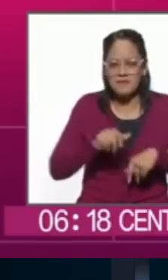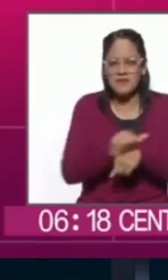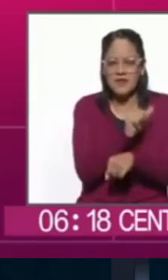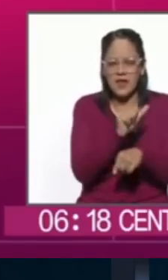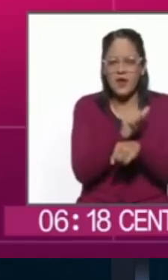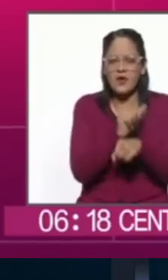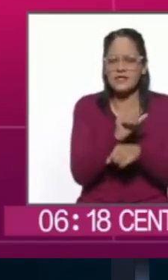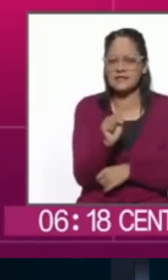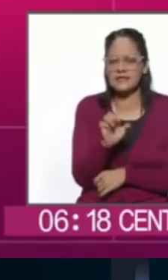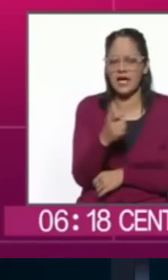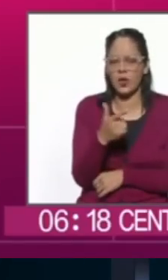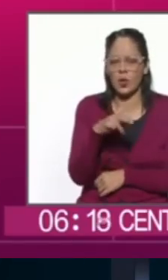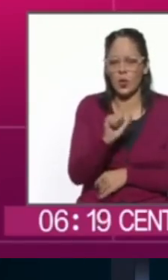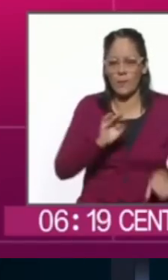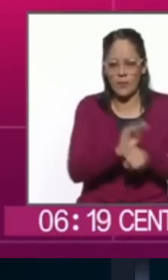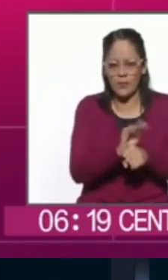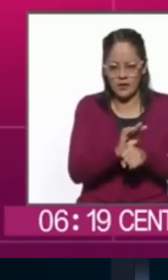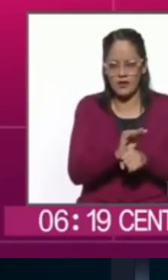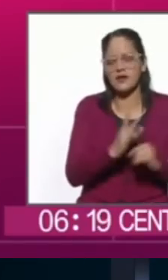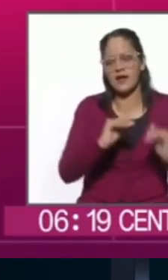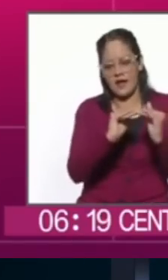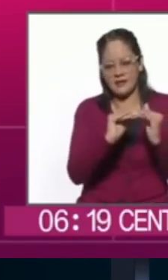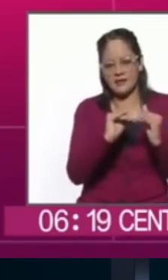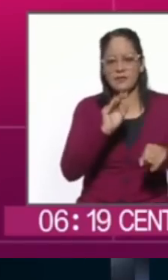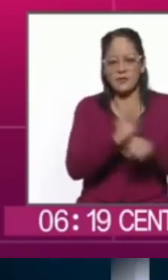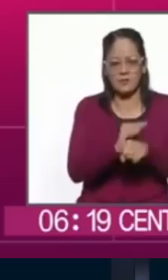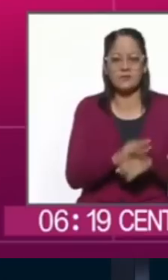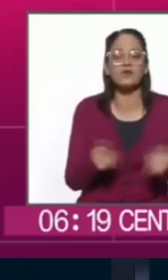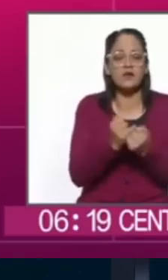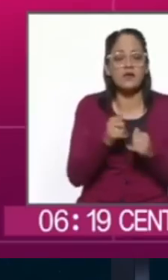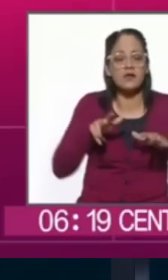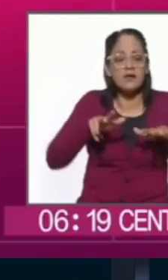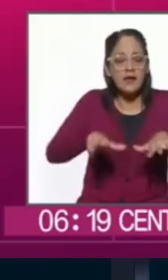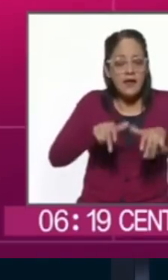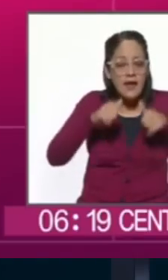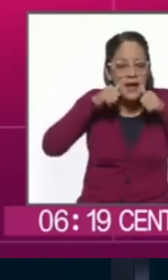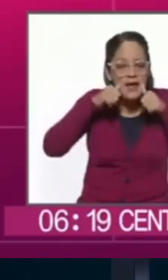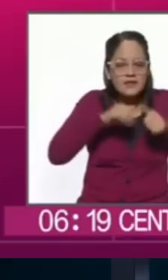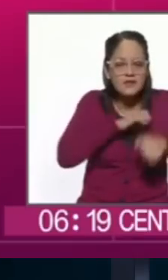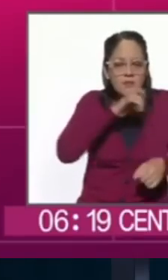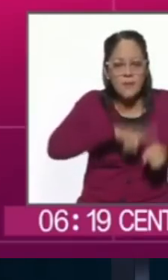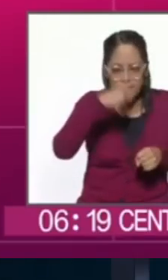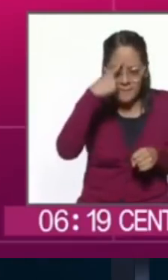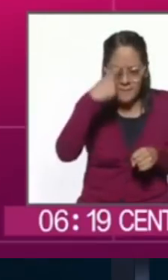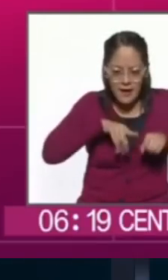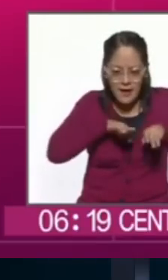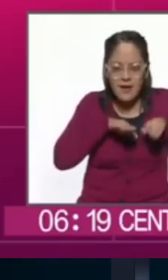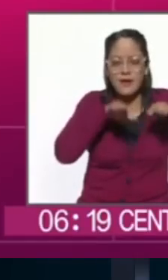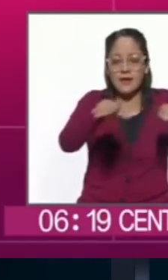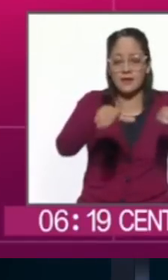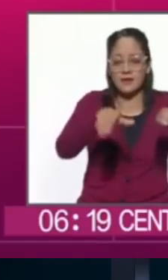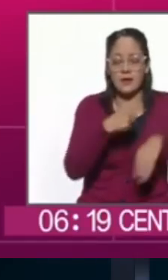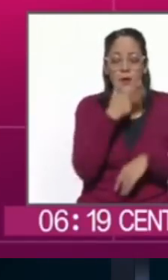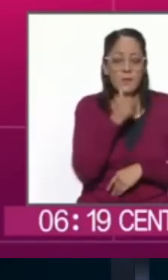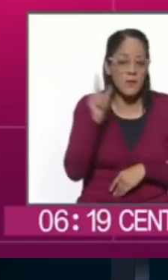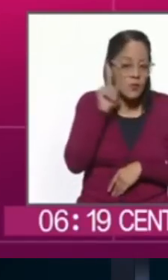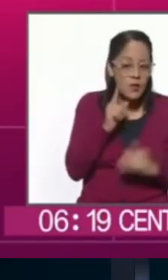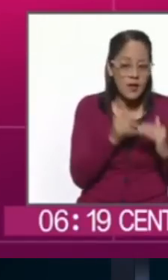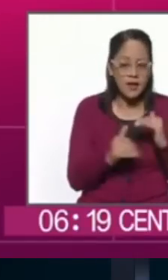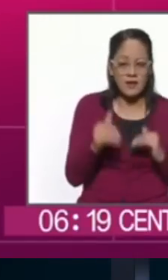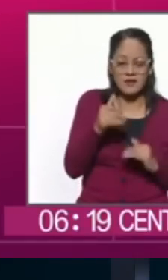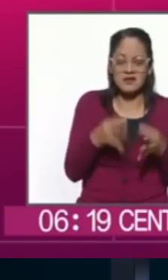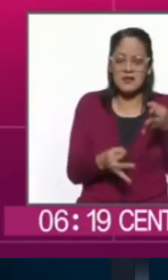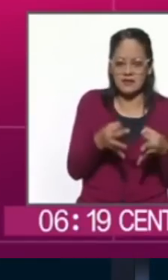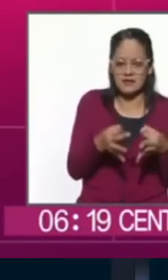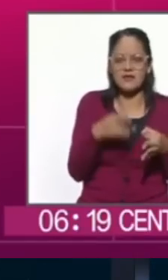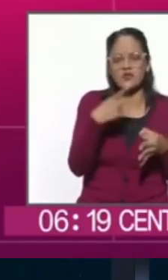autos y casa habitación. 18. Atención personalizada en el aeropuerto para que las ministras y ministros, junto con